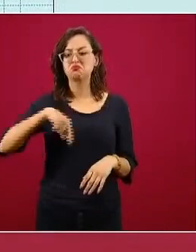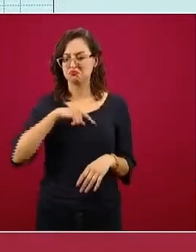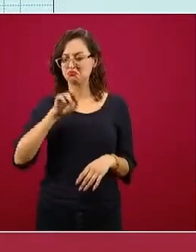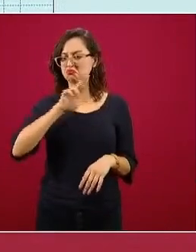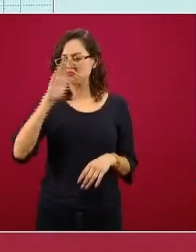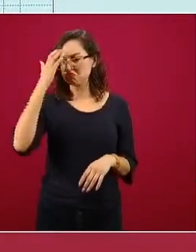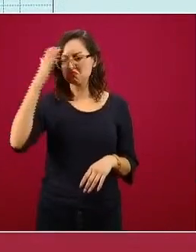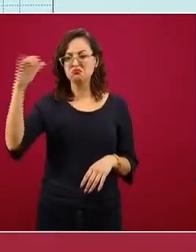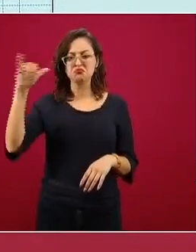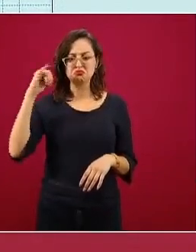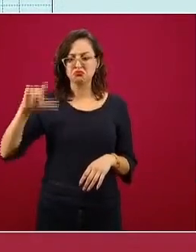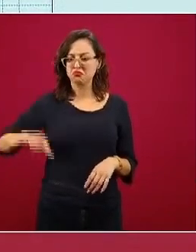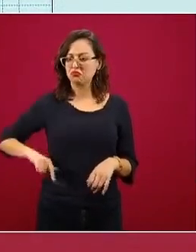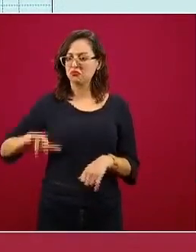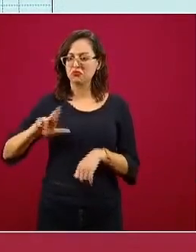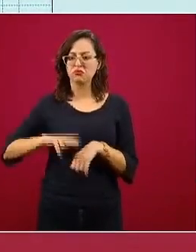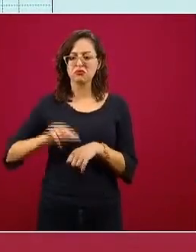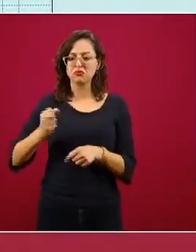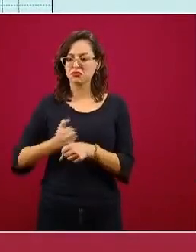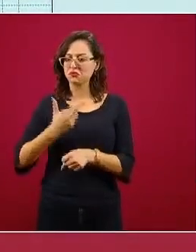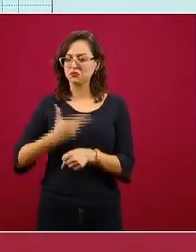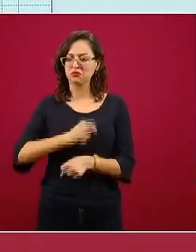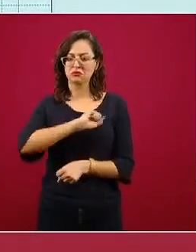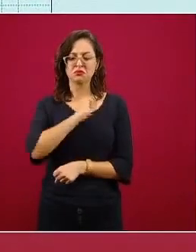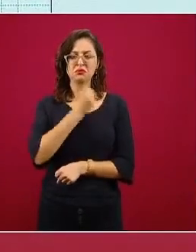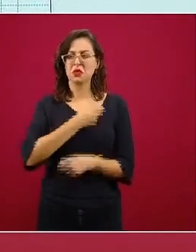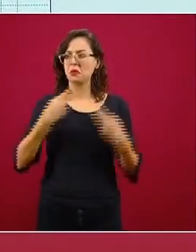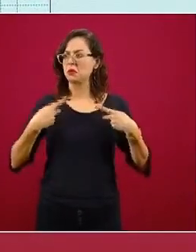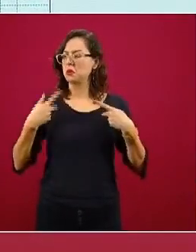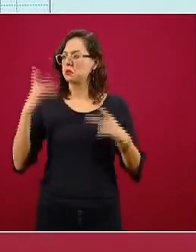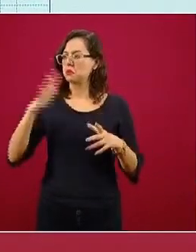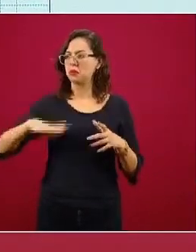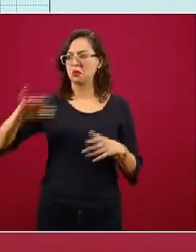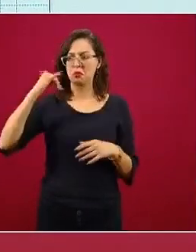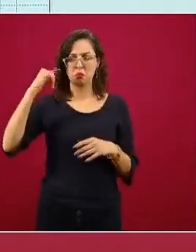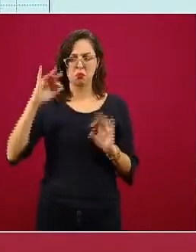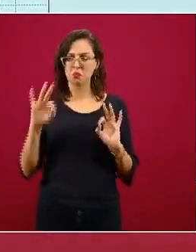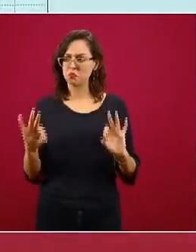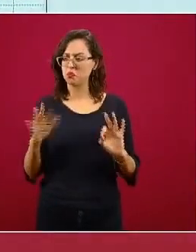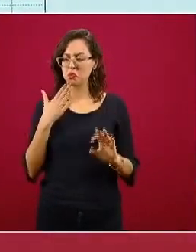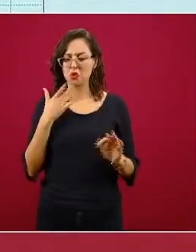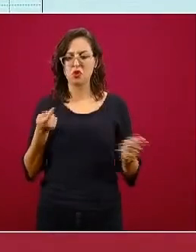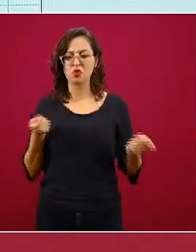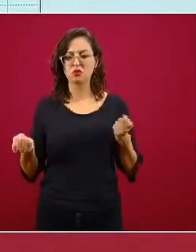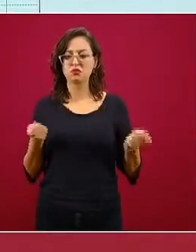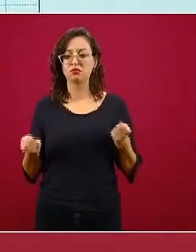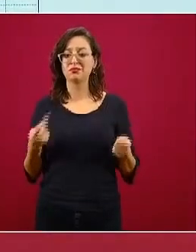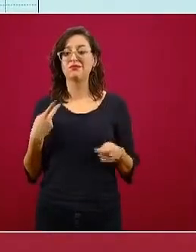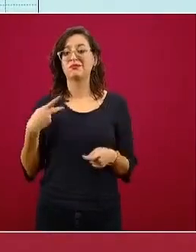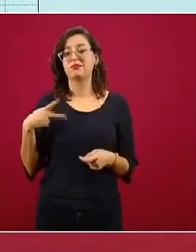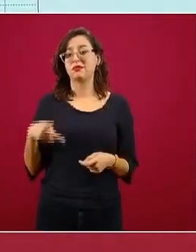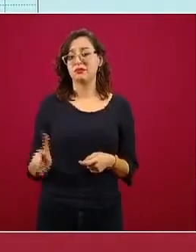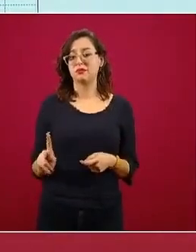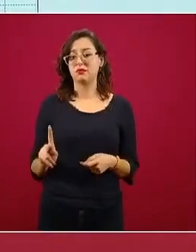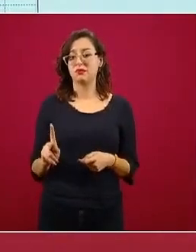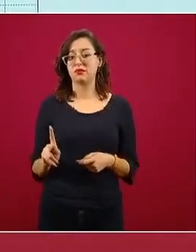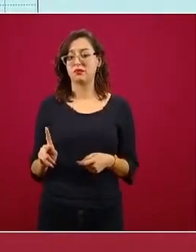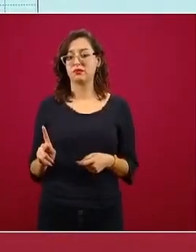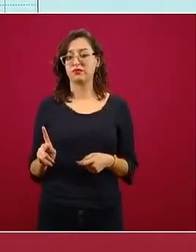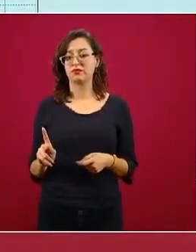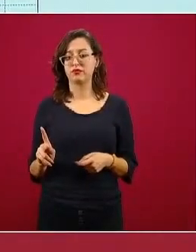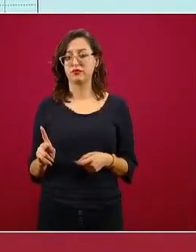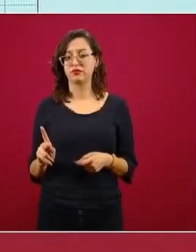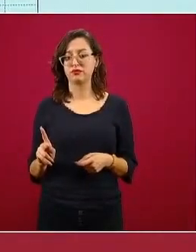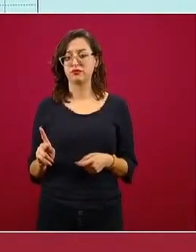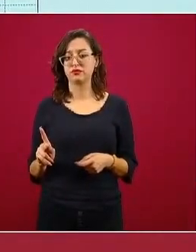reconocimiento al Estado de Yucatán, a su gobernador, a su secretario de Salud, a la sociedad yucateca, pero tenemos que desde